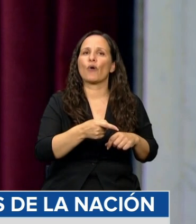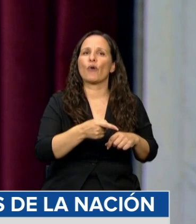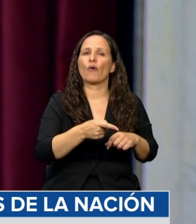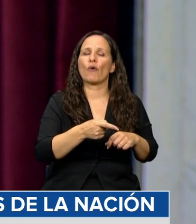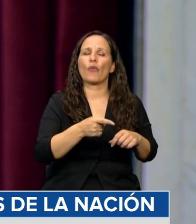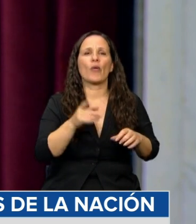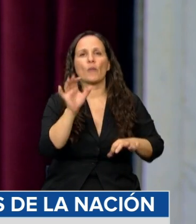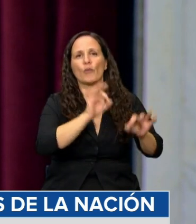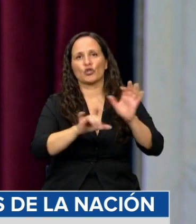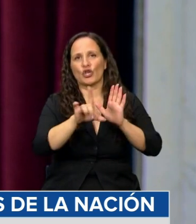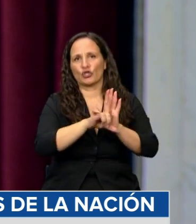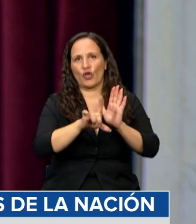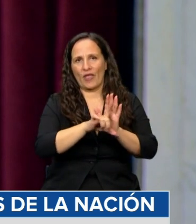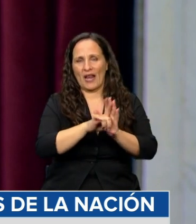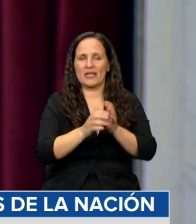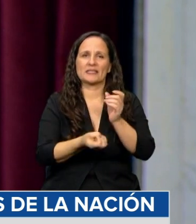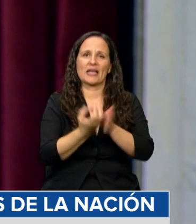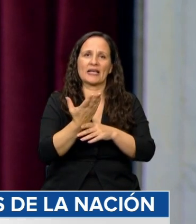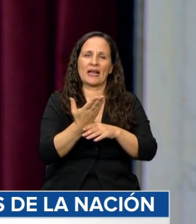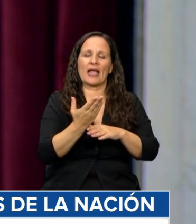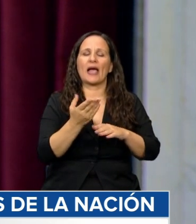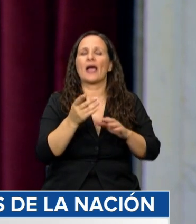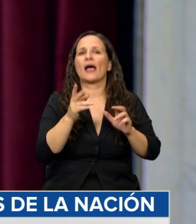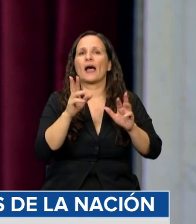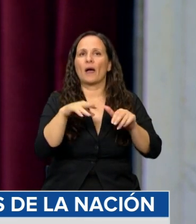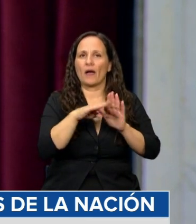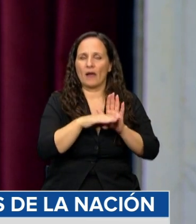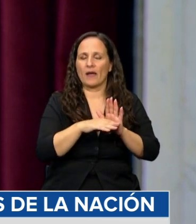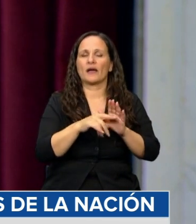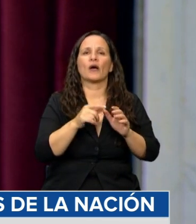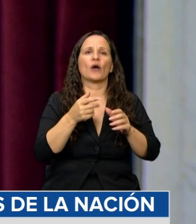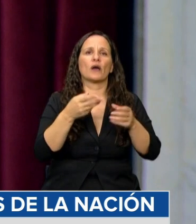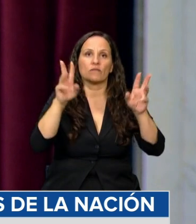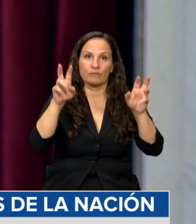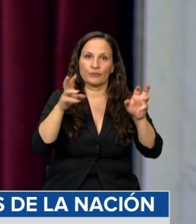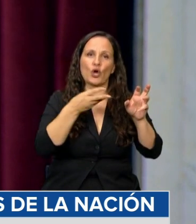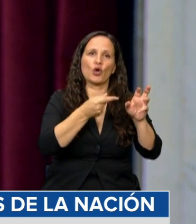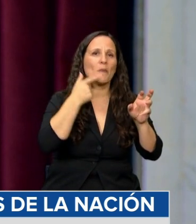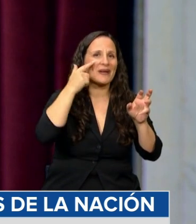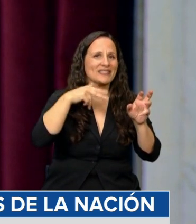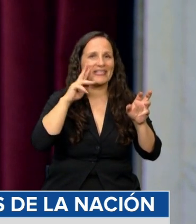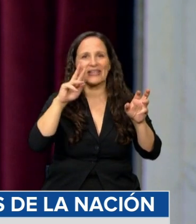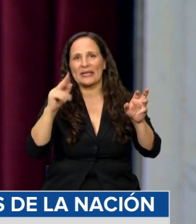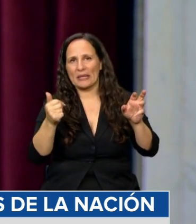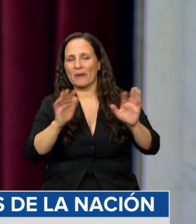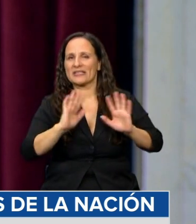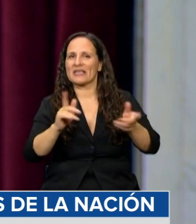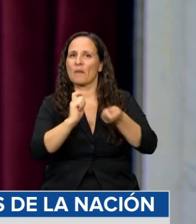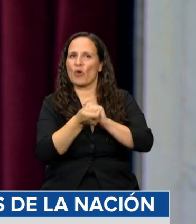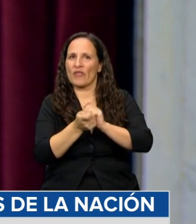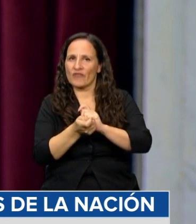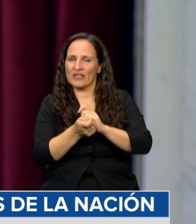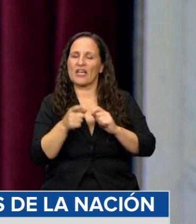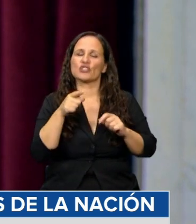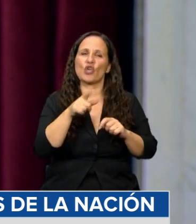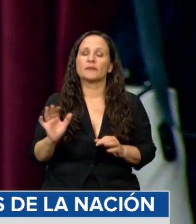recaído en el proyecto de ley por el cual se crea el programa Compras sin IVA, con las modificaciones introducidas y aceptadas por